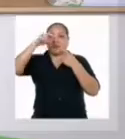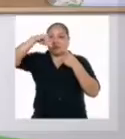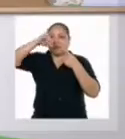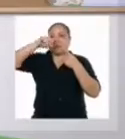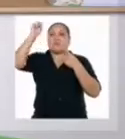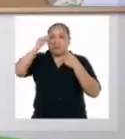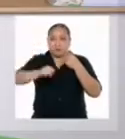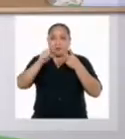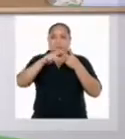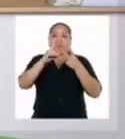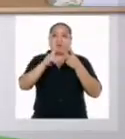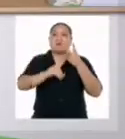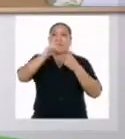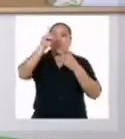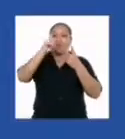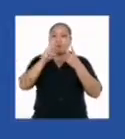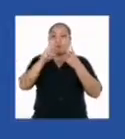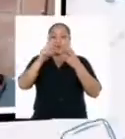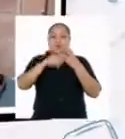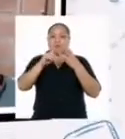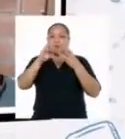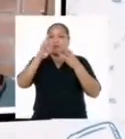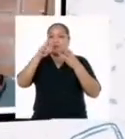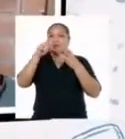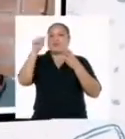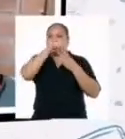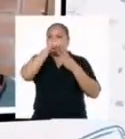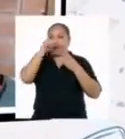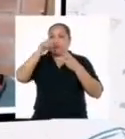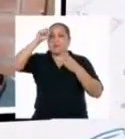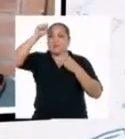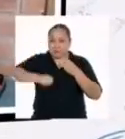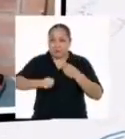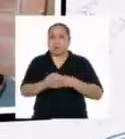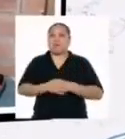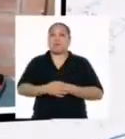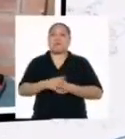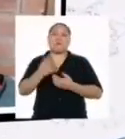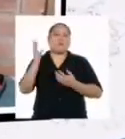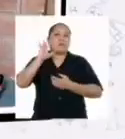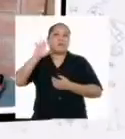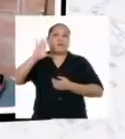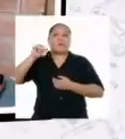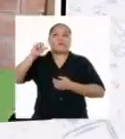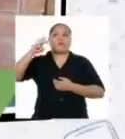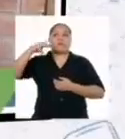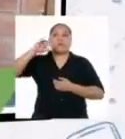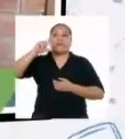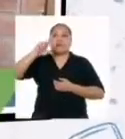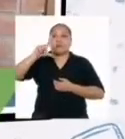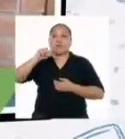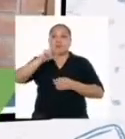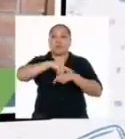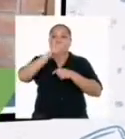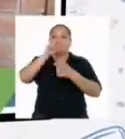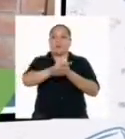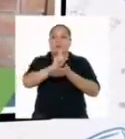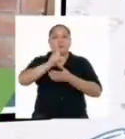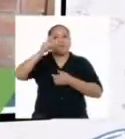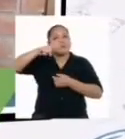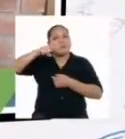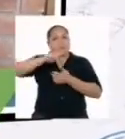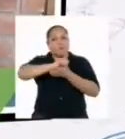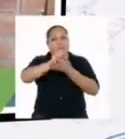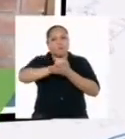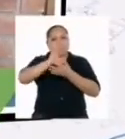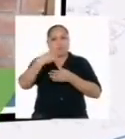inicio, desarrollo y cierre. Hola, soy Camila de la región de Lima. ¿Se tiene que escribir